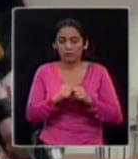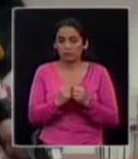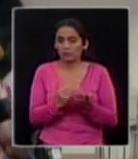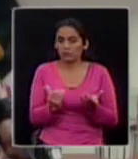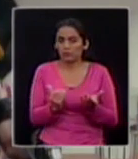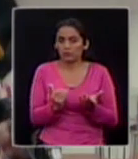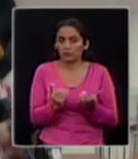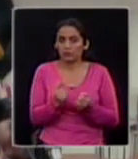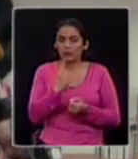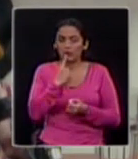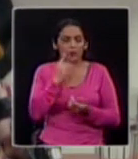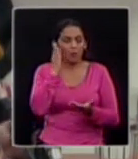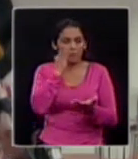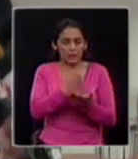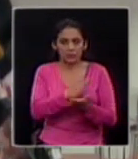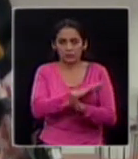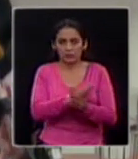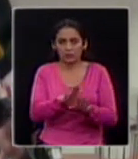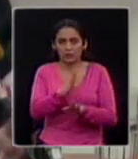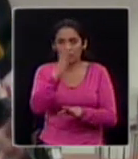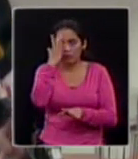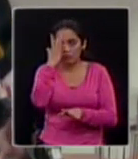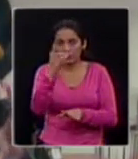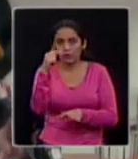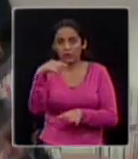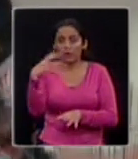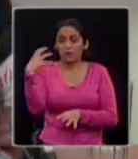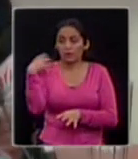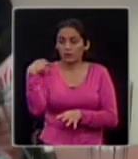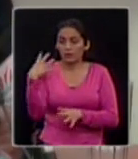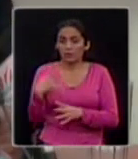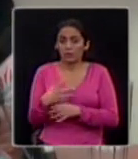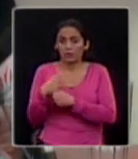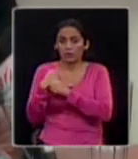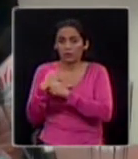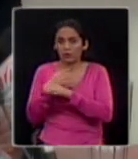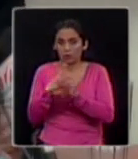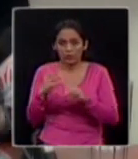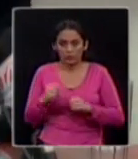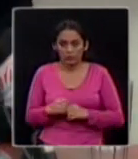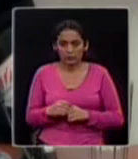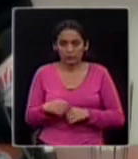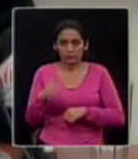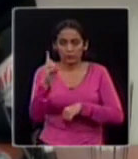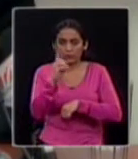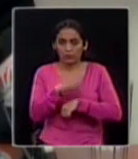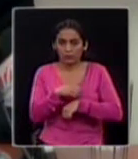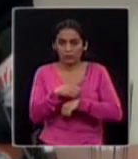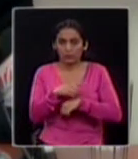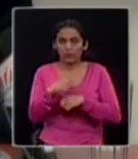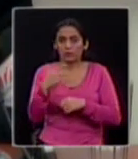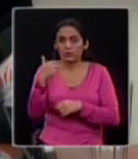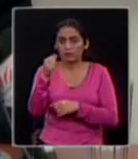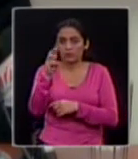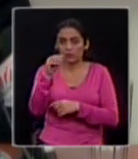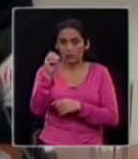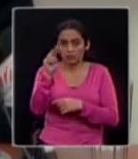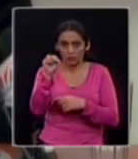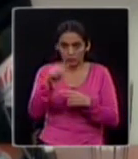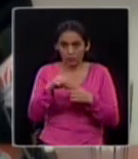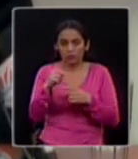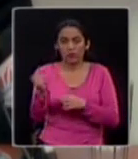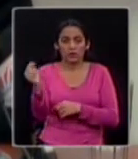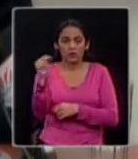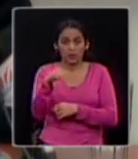garantizaban la seguridad de los procesos internos de la Contraloría. La doctora Chamoun no pertenece a la Contraloría y